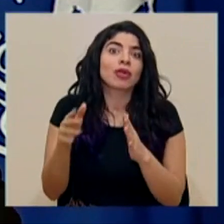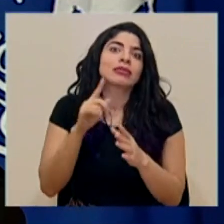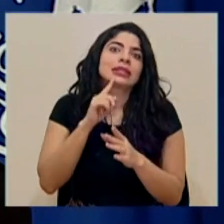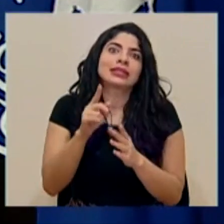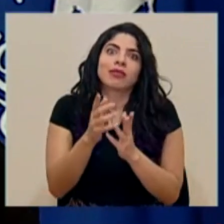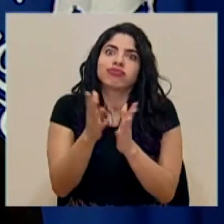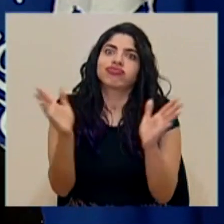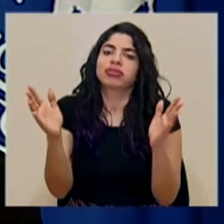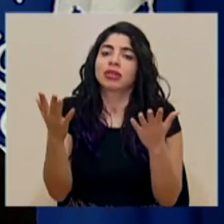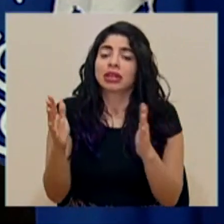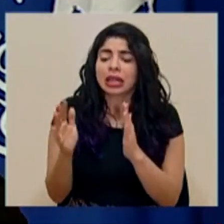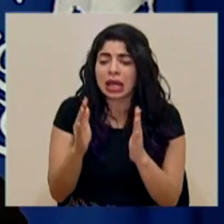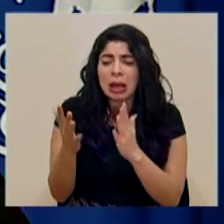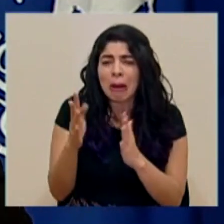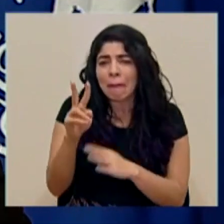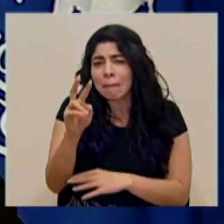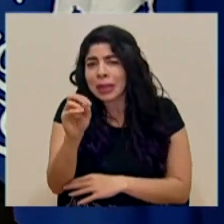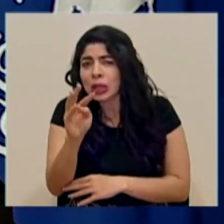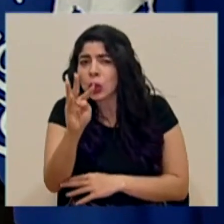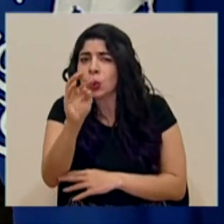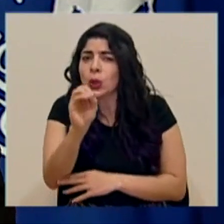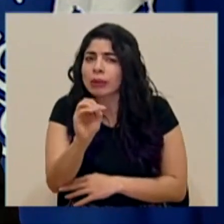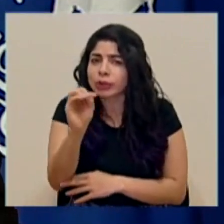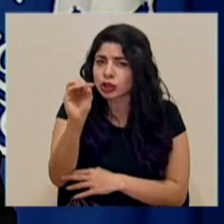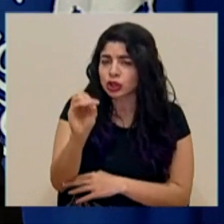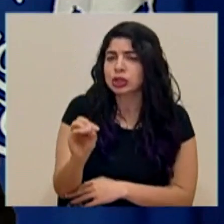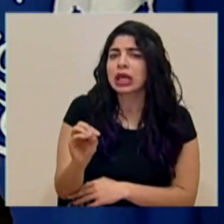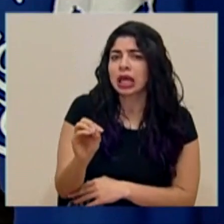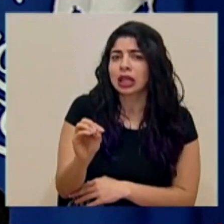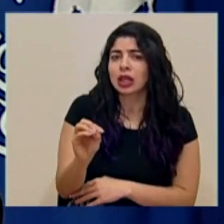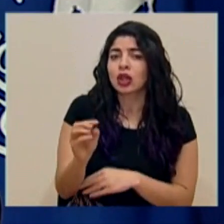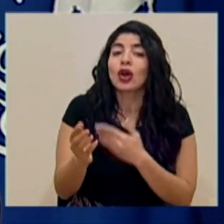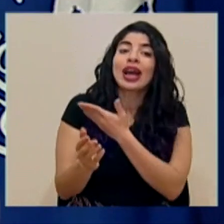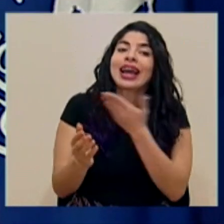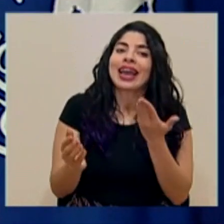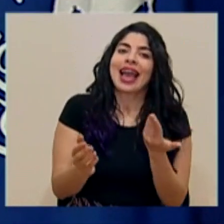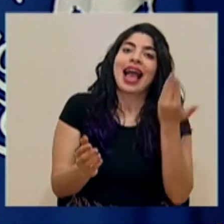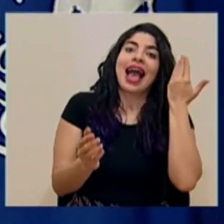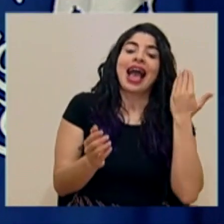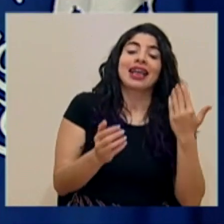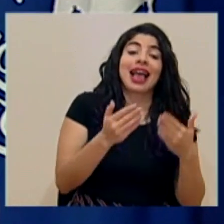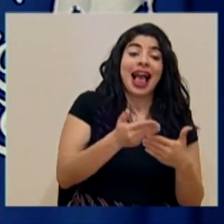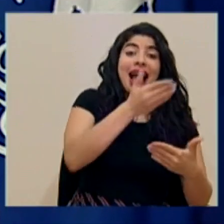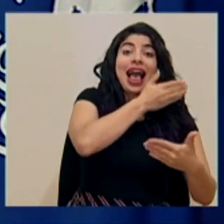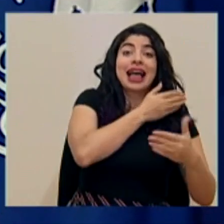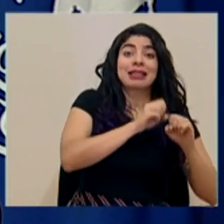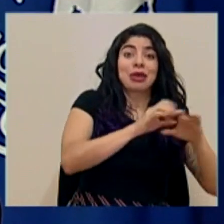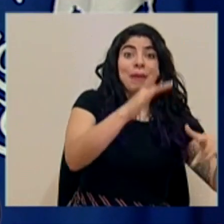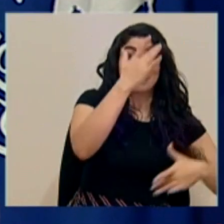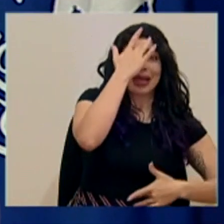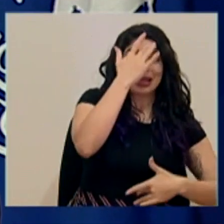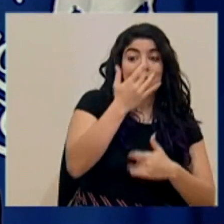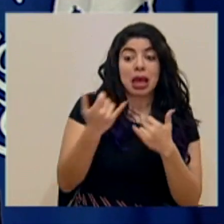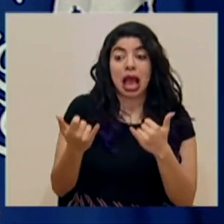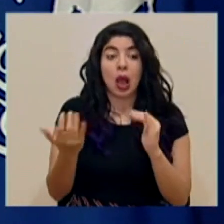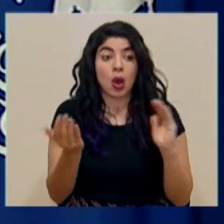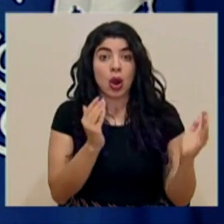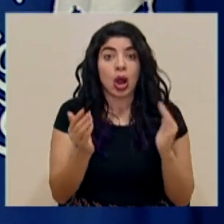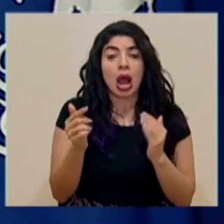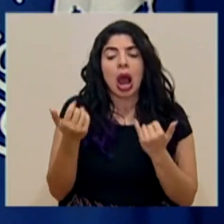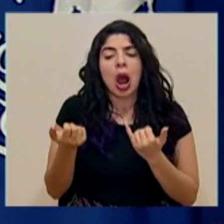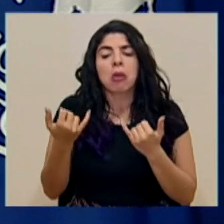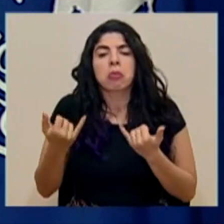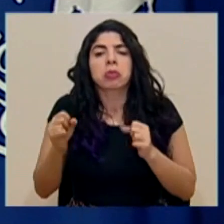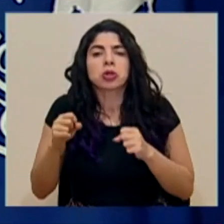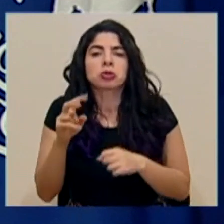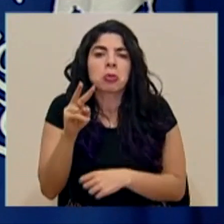don Edgar, oscilan entre un 20 y un 40% de lo que era antes de la pandemia. Pero, dado que hemos ido en un